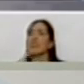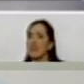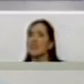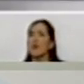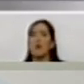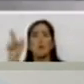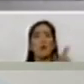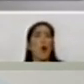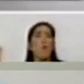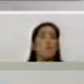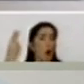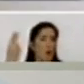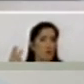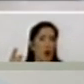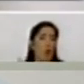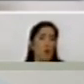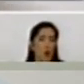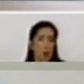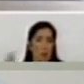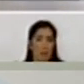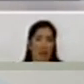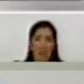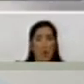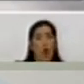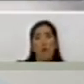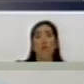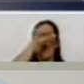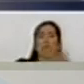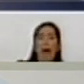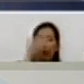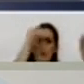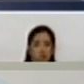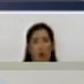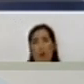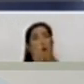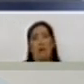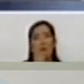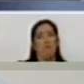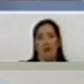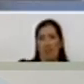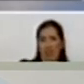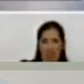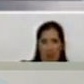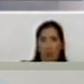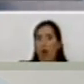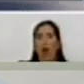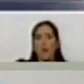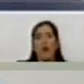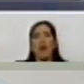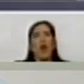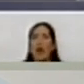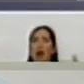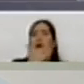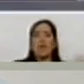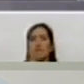¿no? Esto quiere decir, no se puede pagar una deuda si ese pago pone en riesgo la posibilidad de que el país